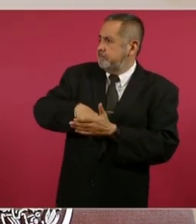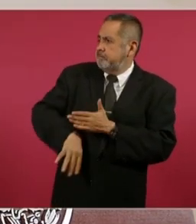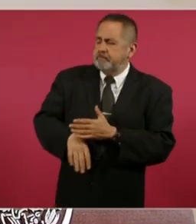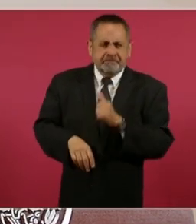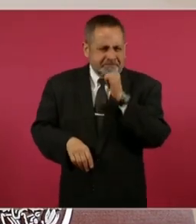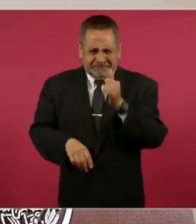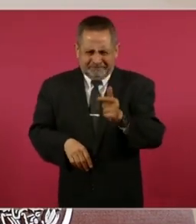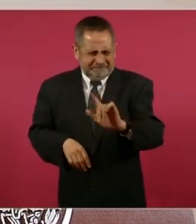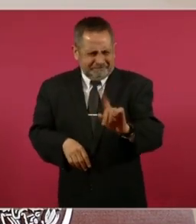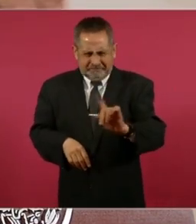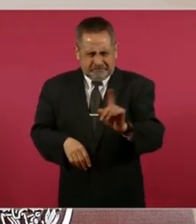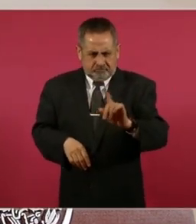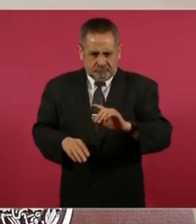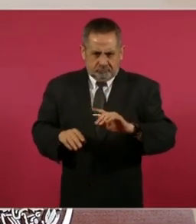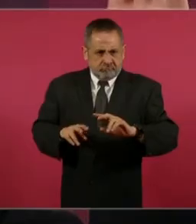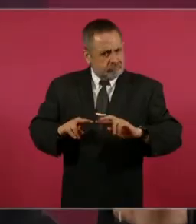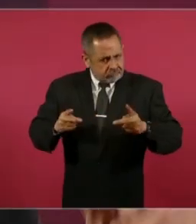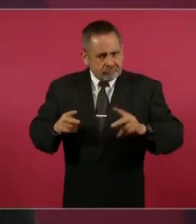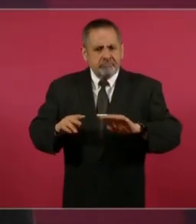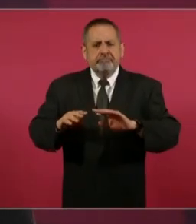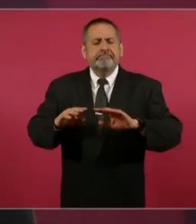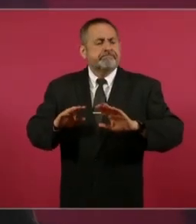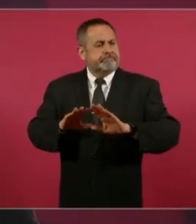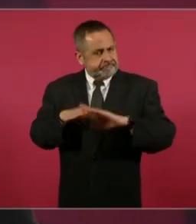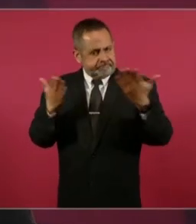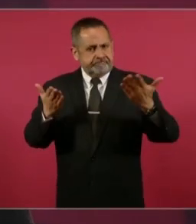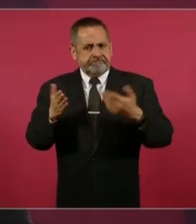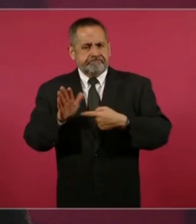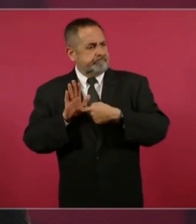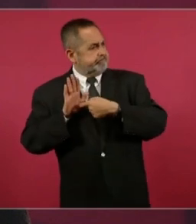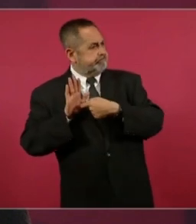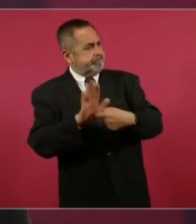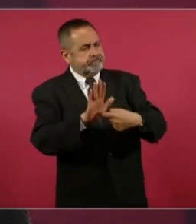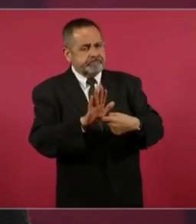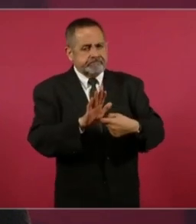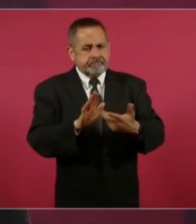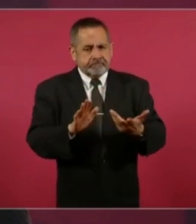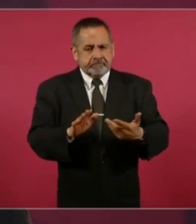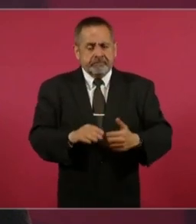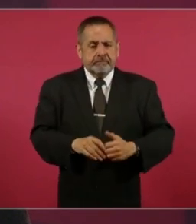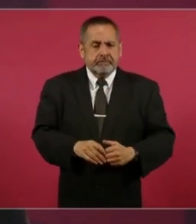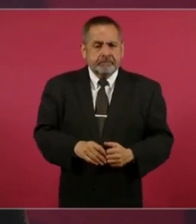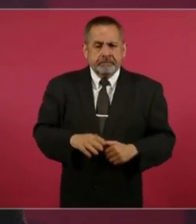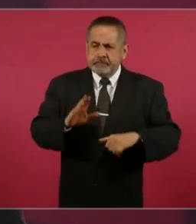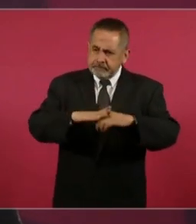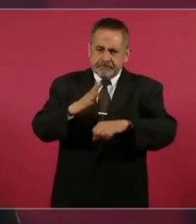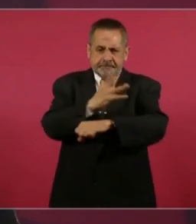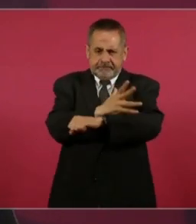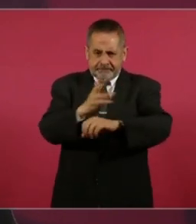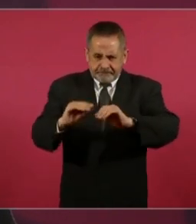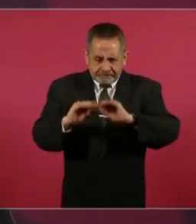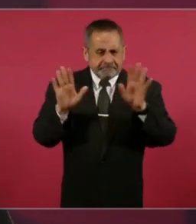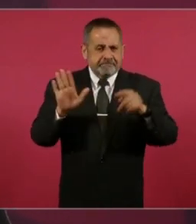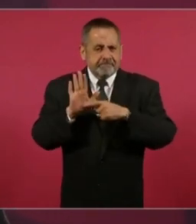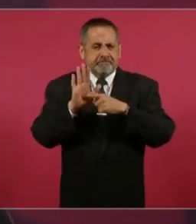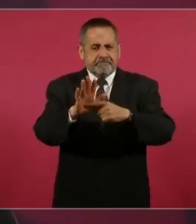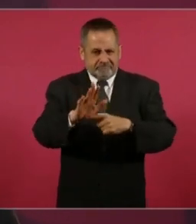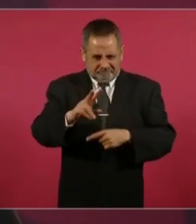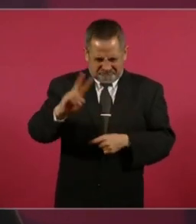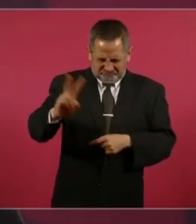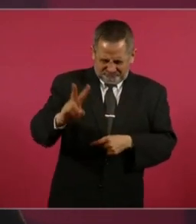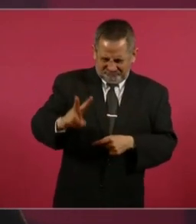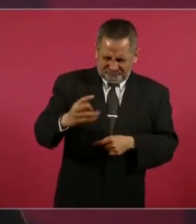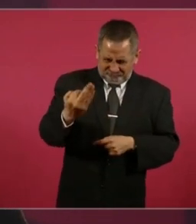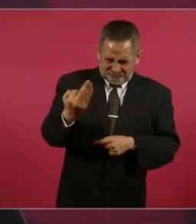nada al contrario que haya transparencia de